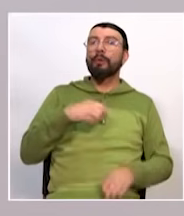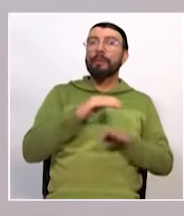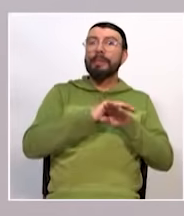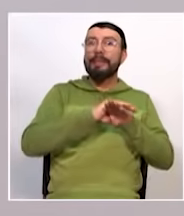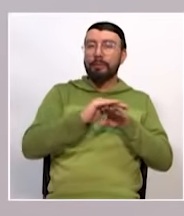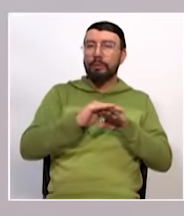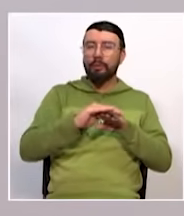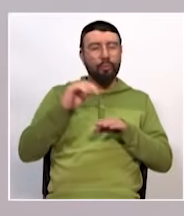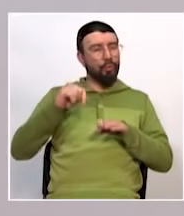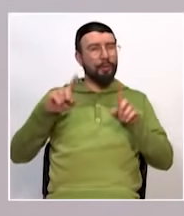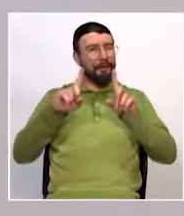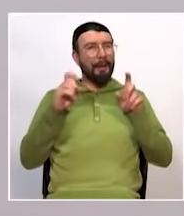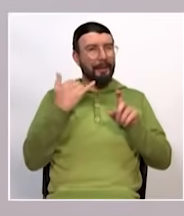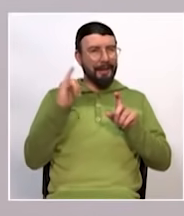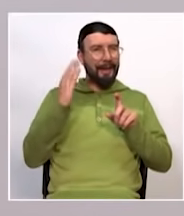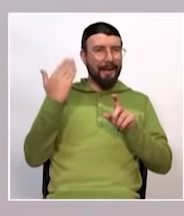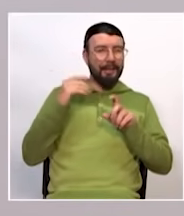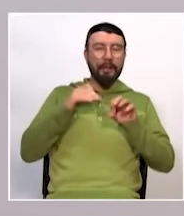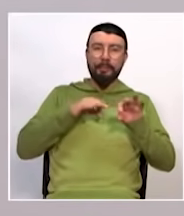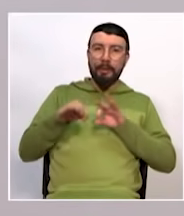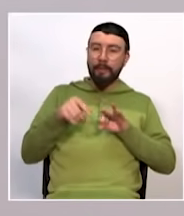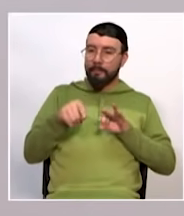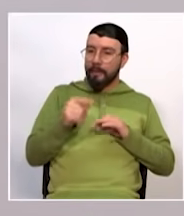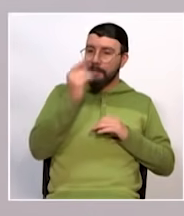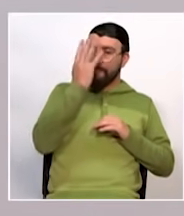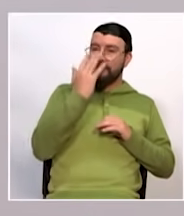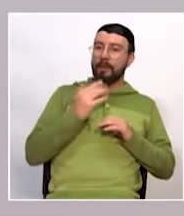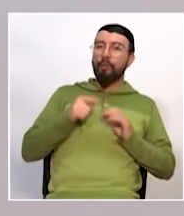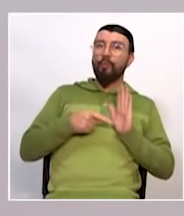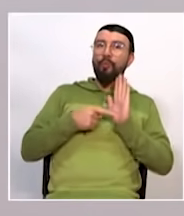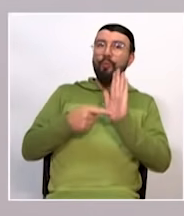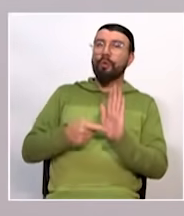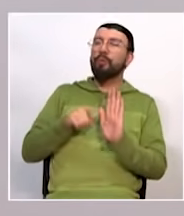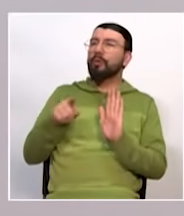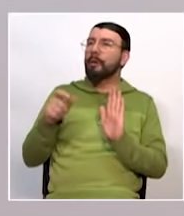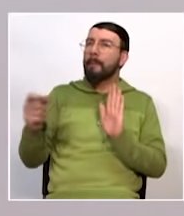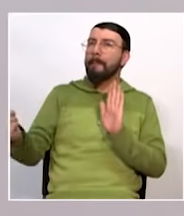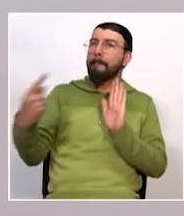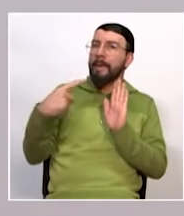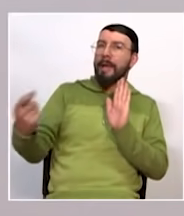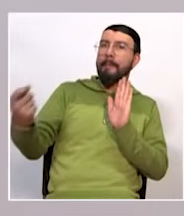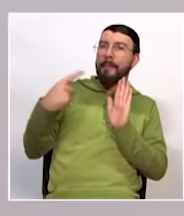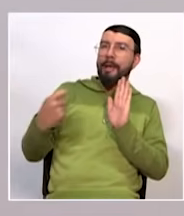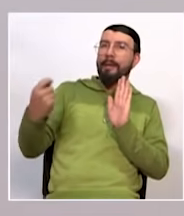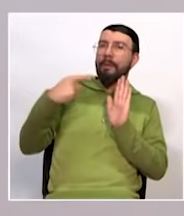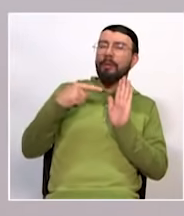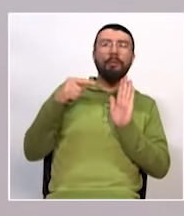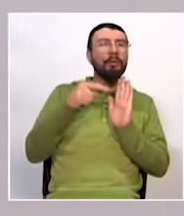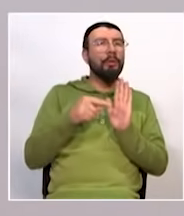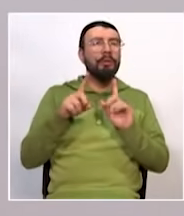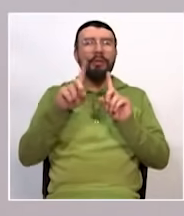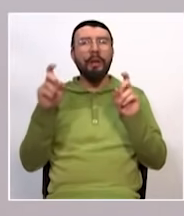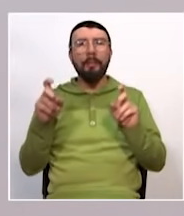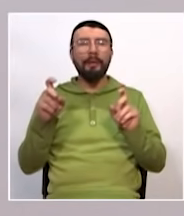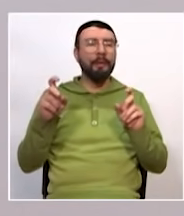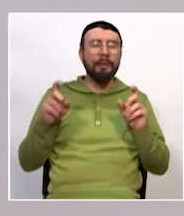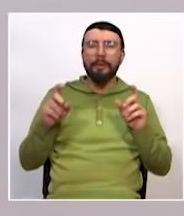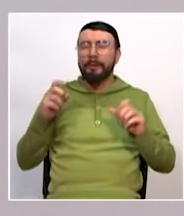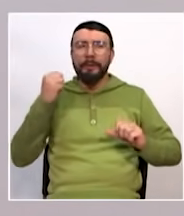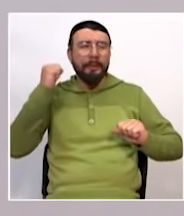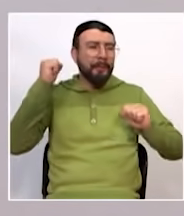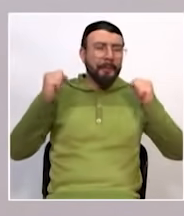colocar de escribir aquí en el facebook para que ustedes pregunten sobre ello es de ansiedad y depresión